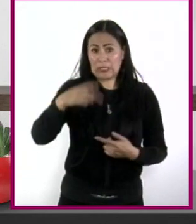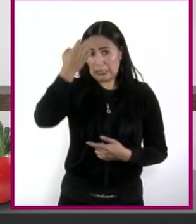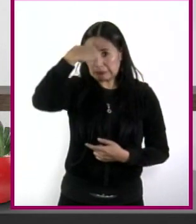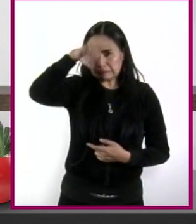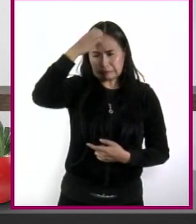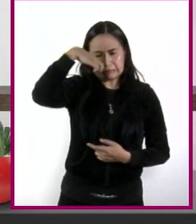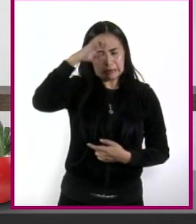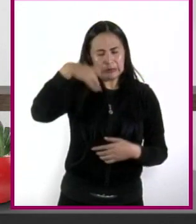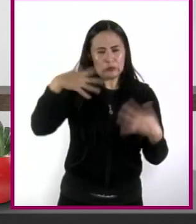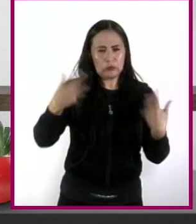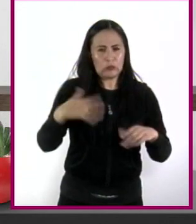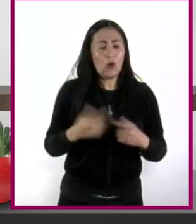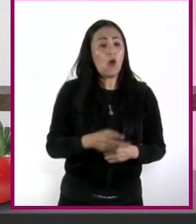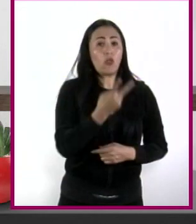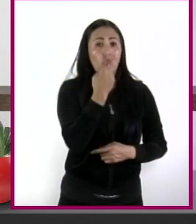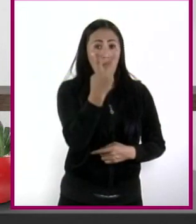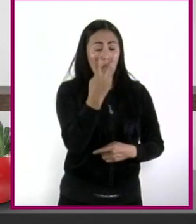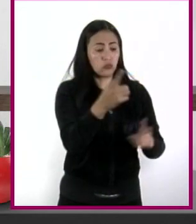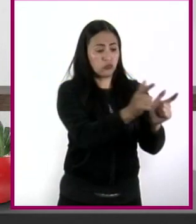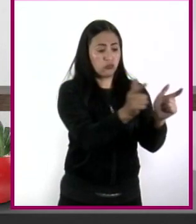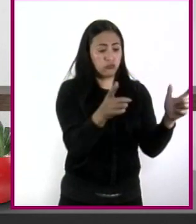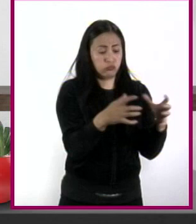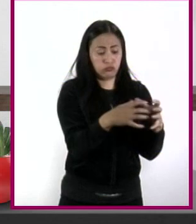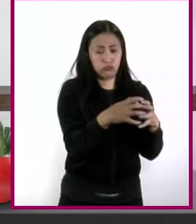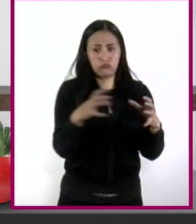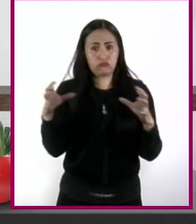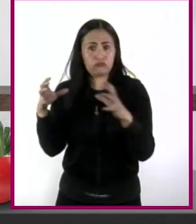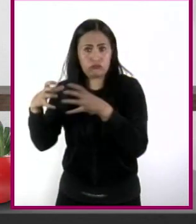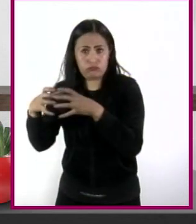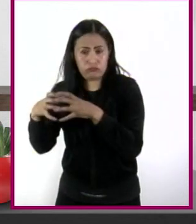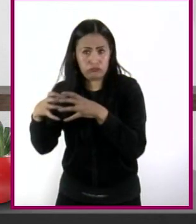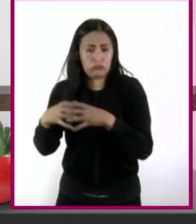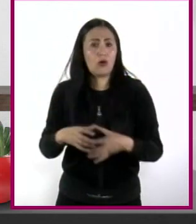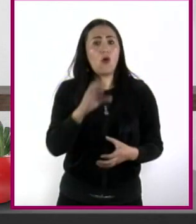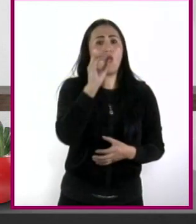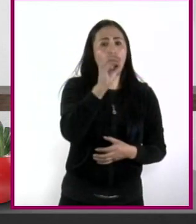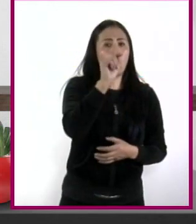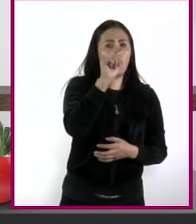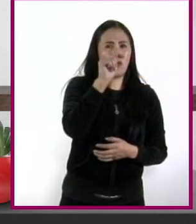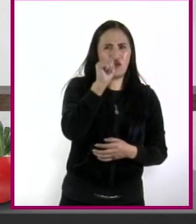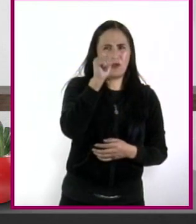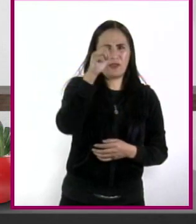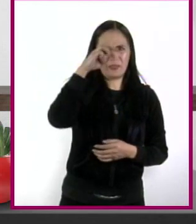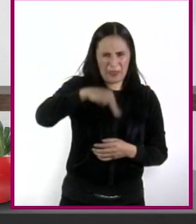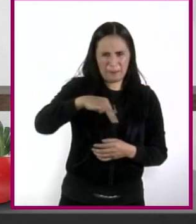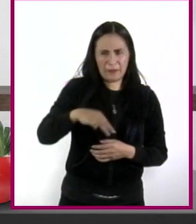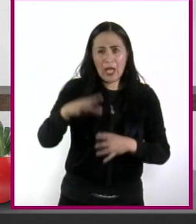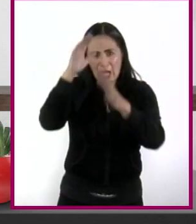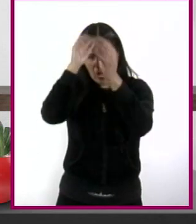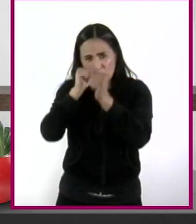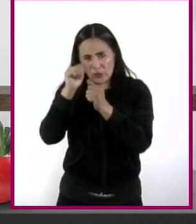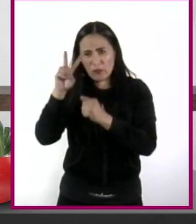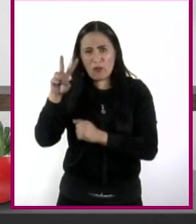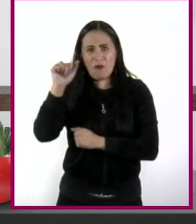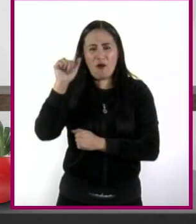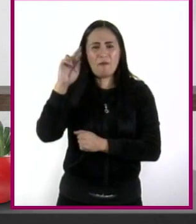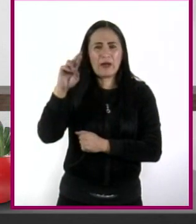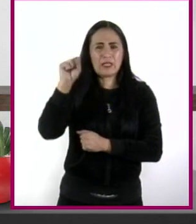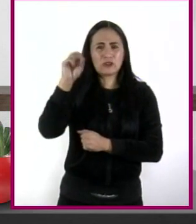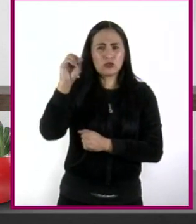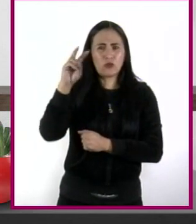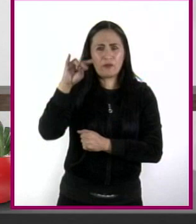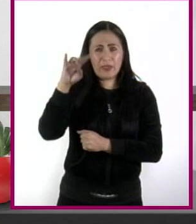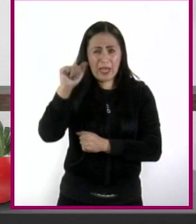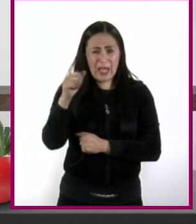la creación de dos bandos de manera formal a través del surgimiento de la OTAN y el Pacto de Varsovia no fueron los únicos momentos de tensión